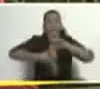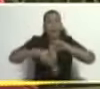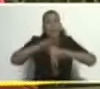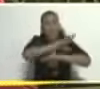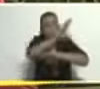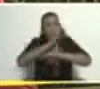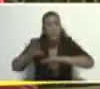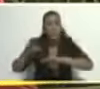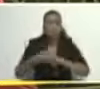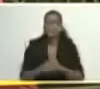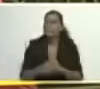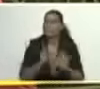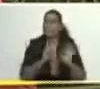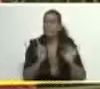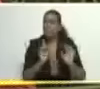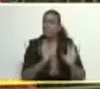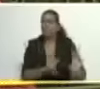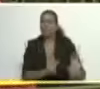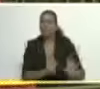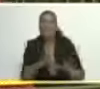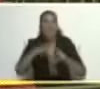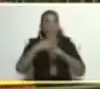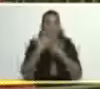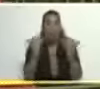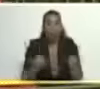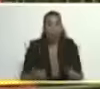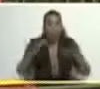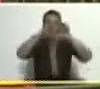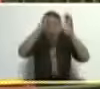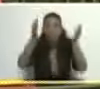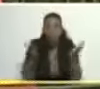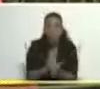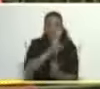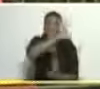hecho, la situación actual del mundo